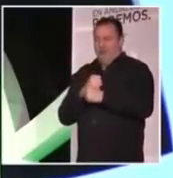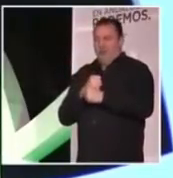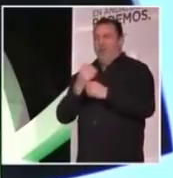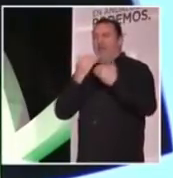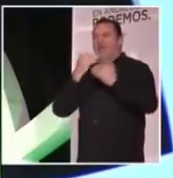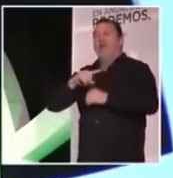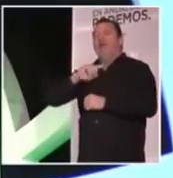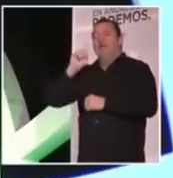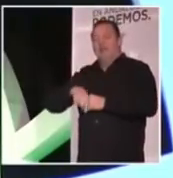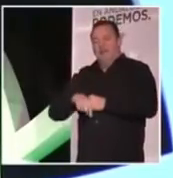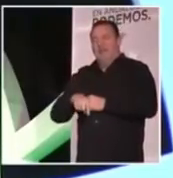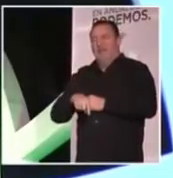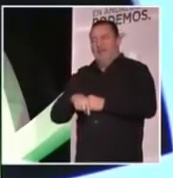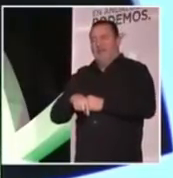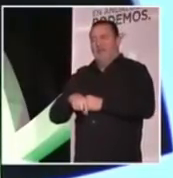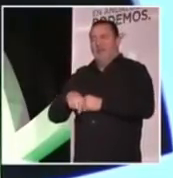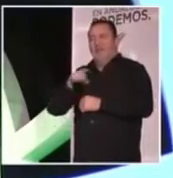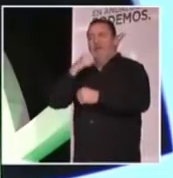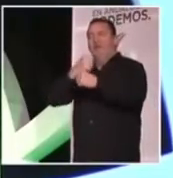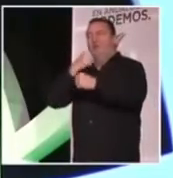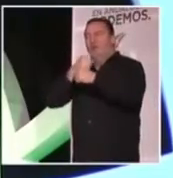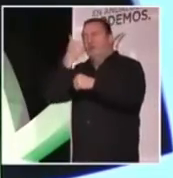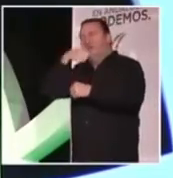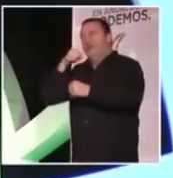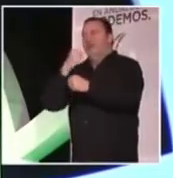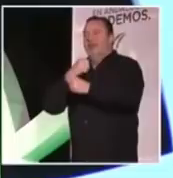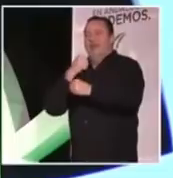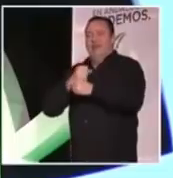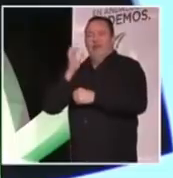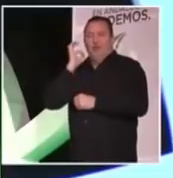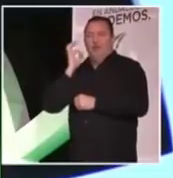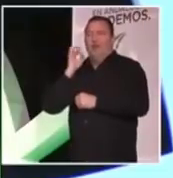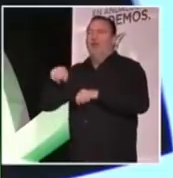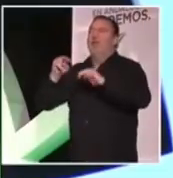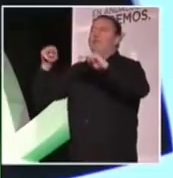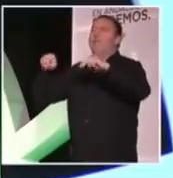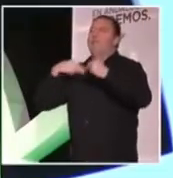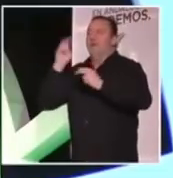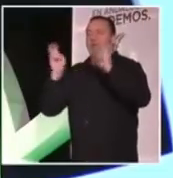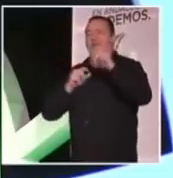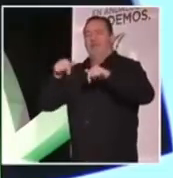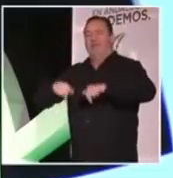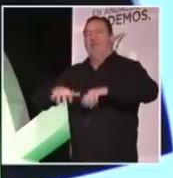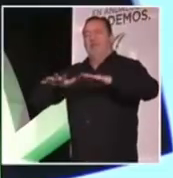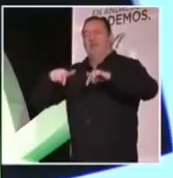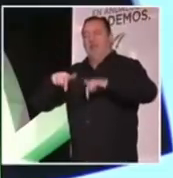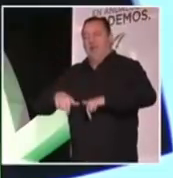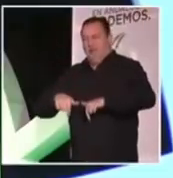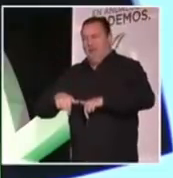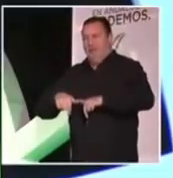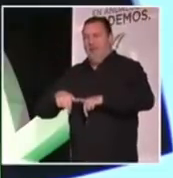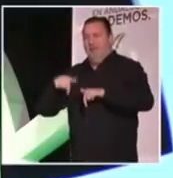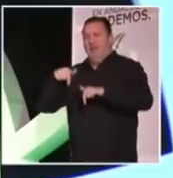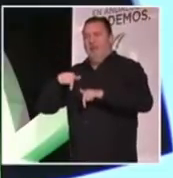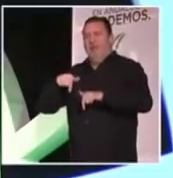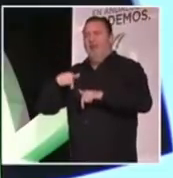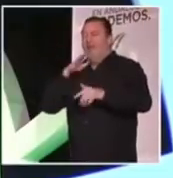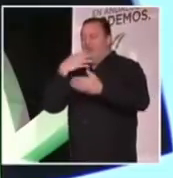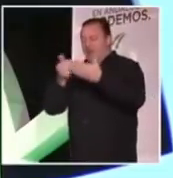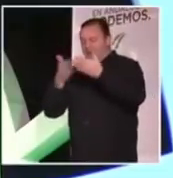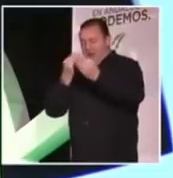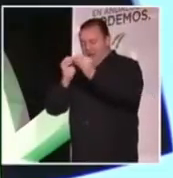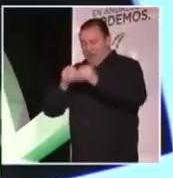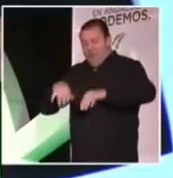Gracias también a los trabajadores y trabajadoras que algunos nos permiten estar hoy aquí, quien ha puesto este atril, quien ha puesto